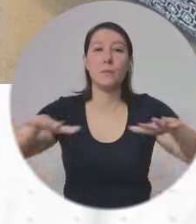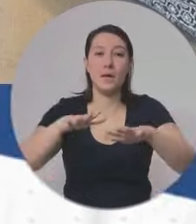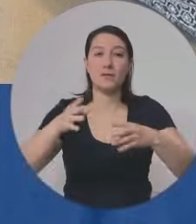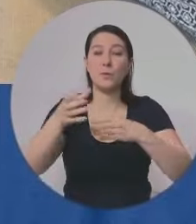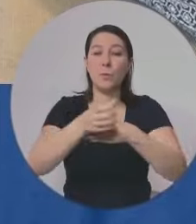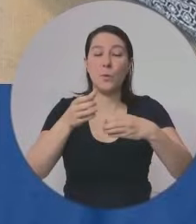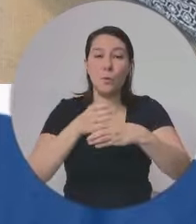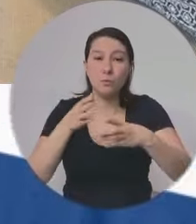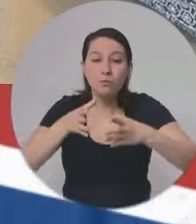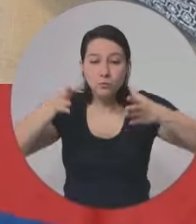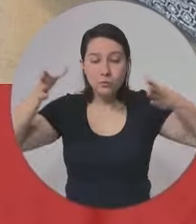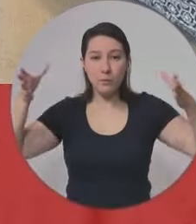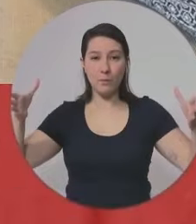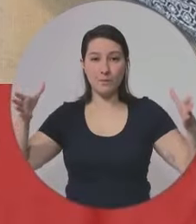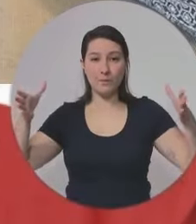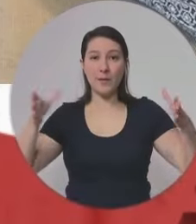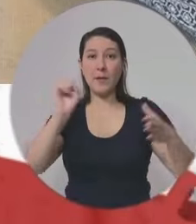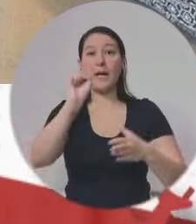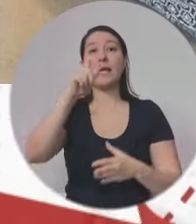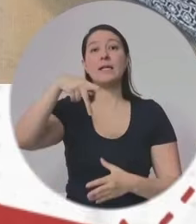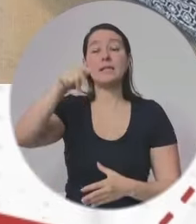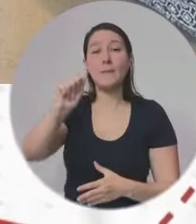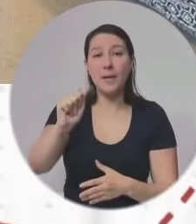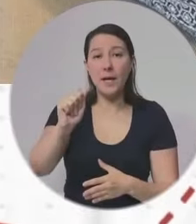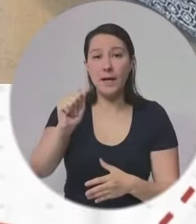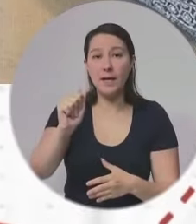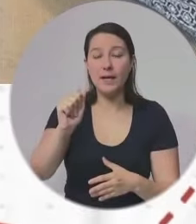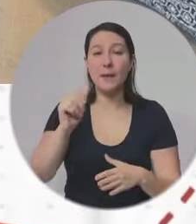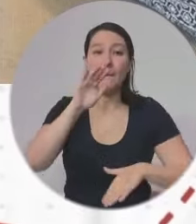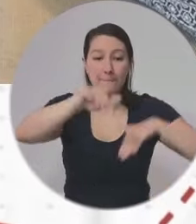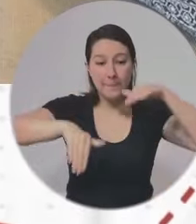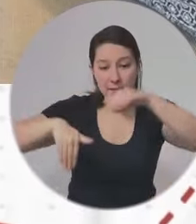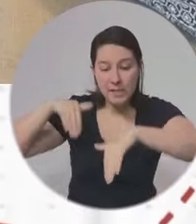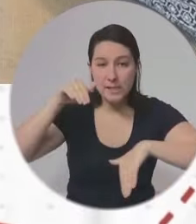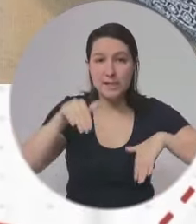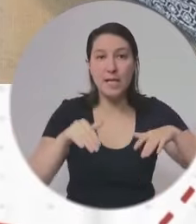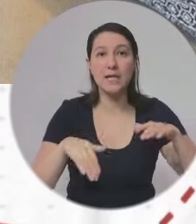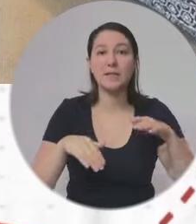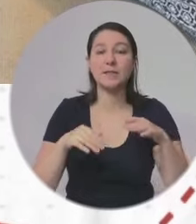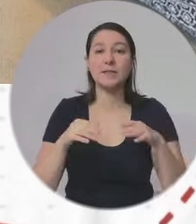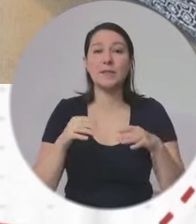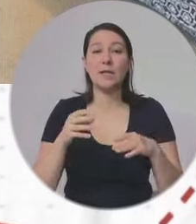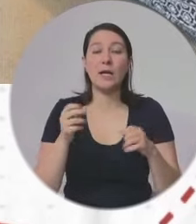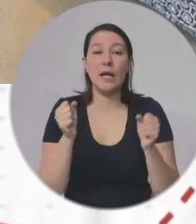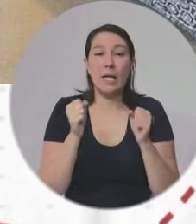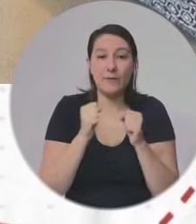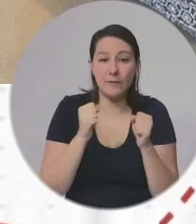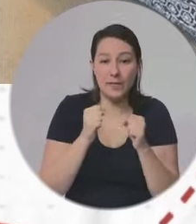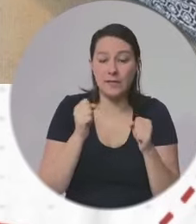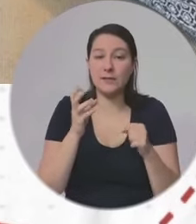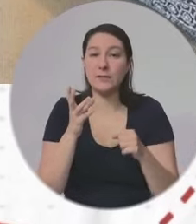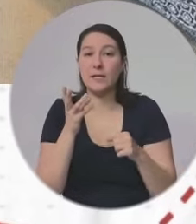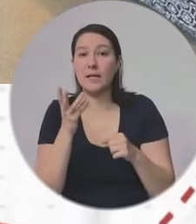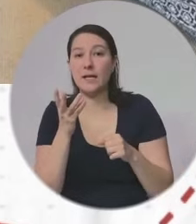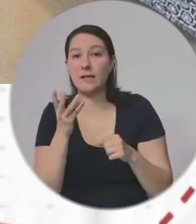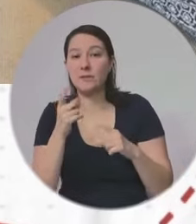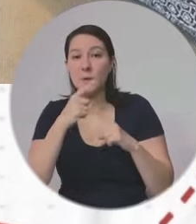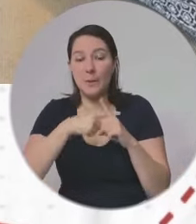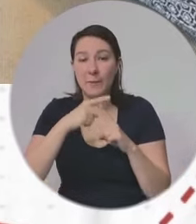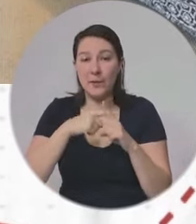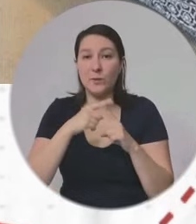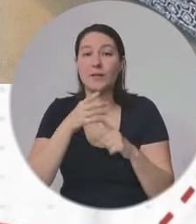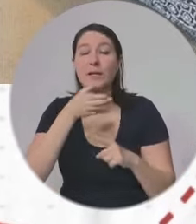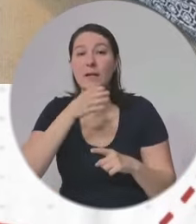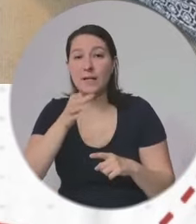amplias opciones de spa opciones de piscinas temperadas opciones de piscinas bajo techo Entonces es bueno que ustedes tengan en